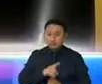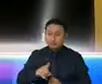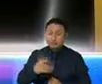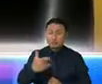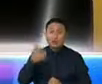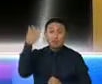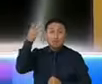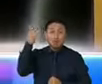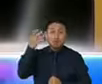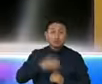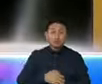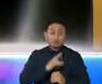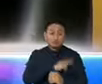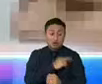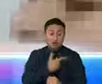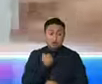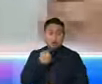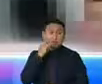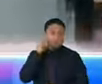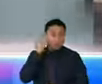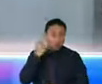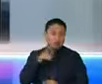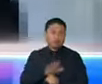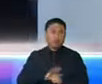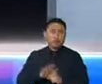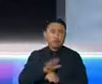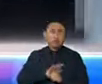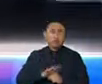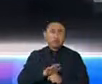religión manoseó a su niña.